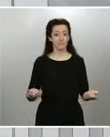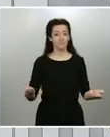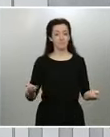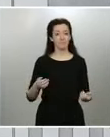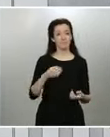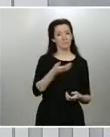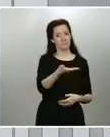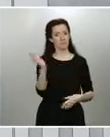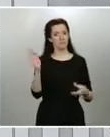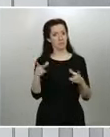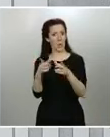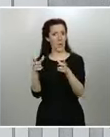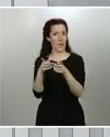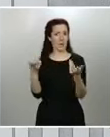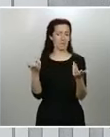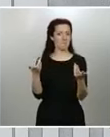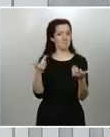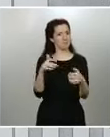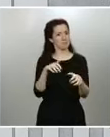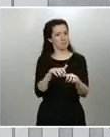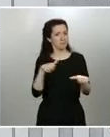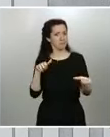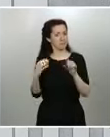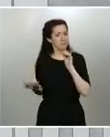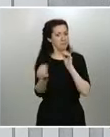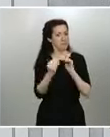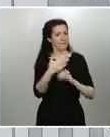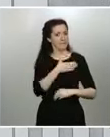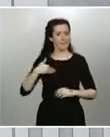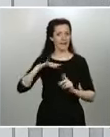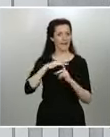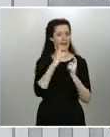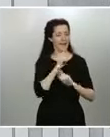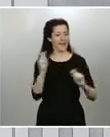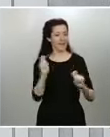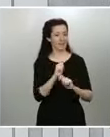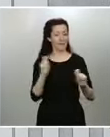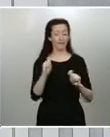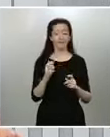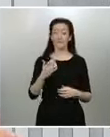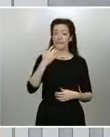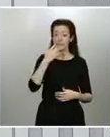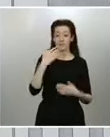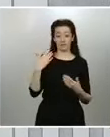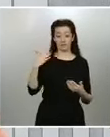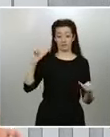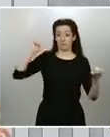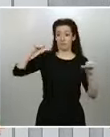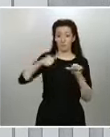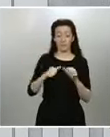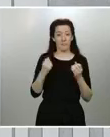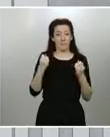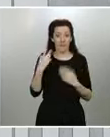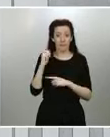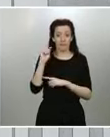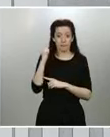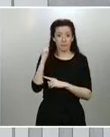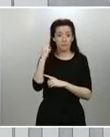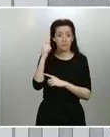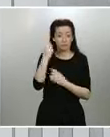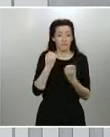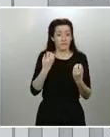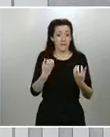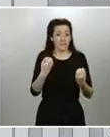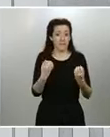definitiva decía si funciona y tiene este grado de eficacia que hemos podido constatar miren como visto sanidad les tengo que decir